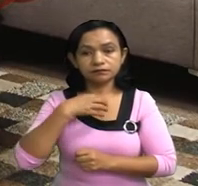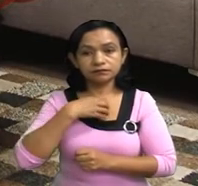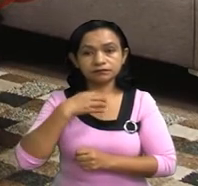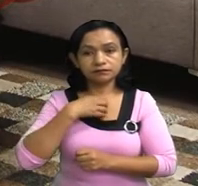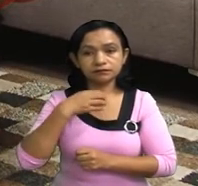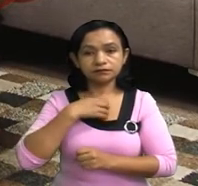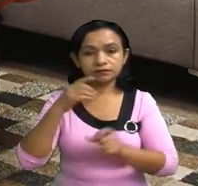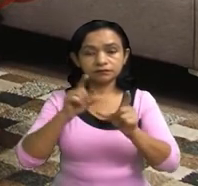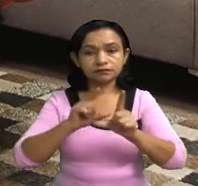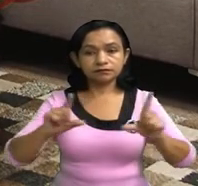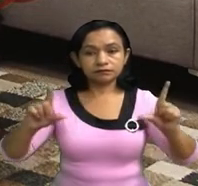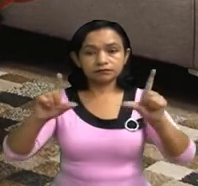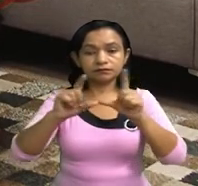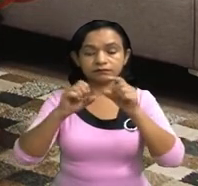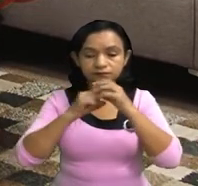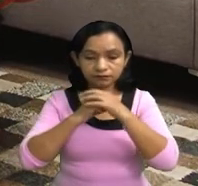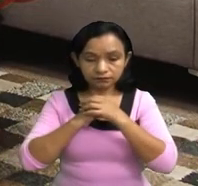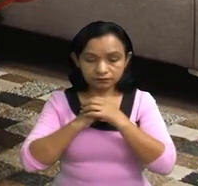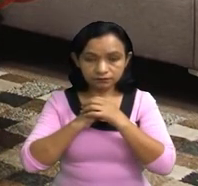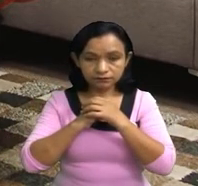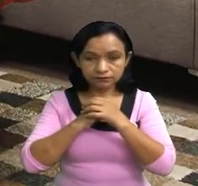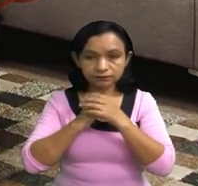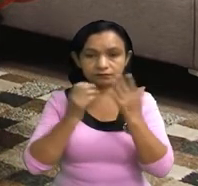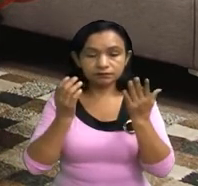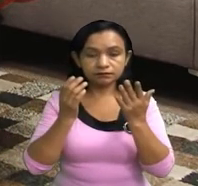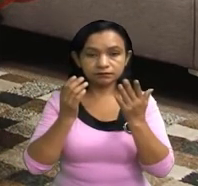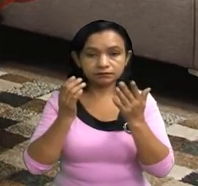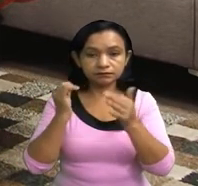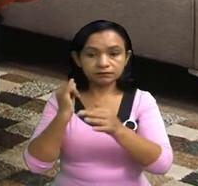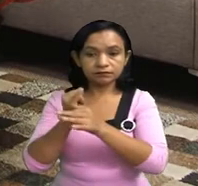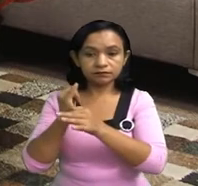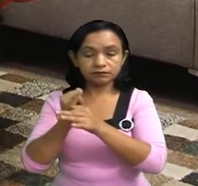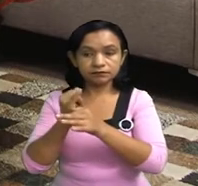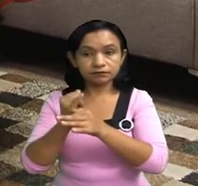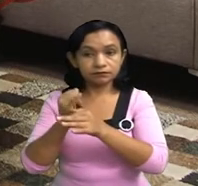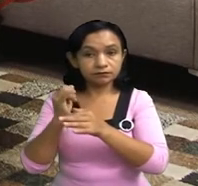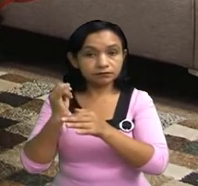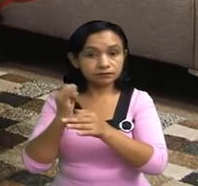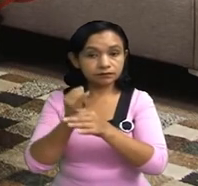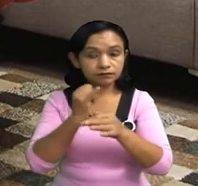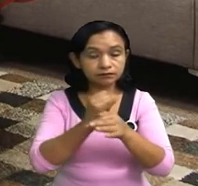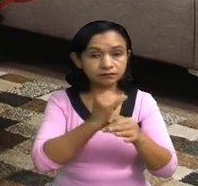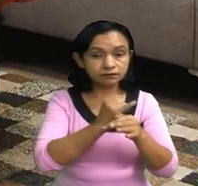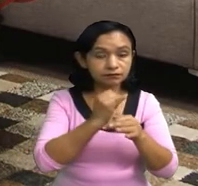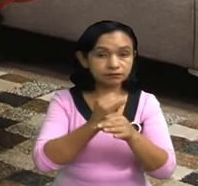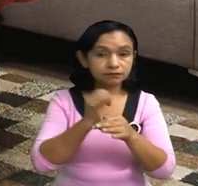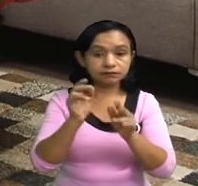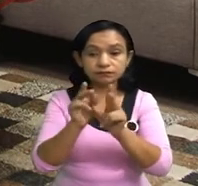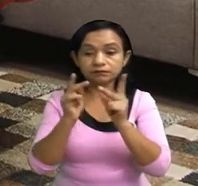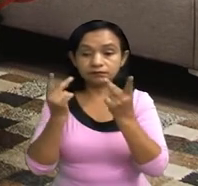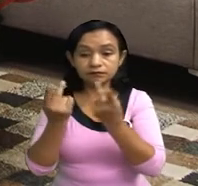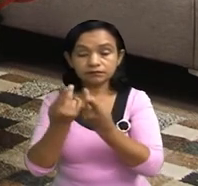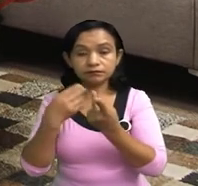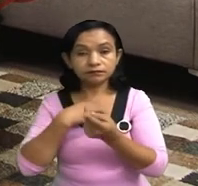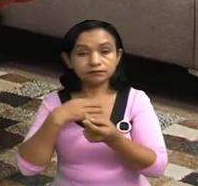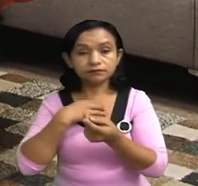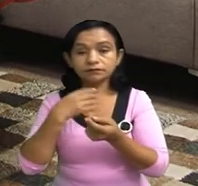un espacio público de oración, porque la iglesia no es de la jerarquía, es del pueblo. Por lo tanto, ahí nosotros